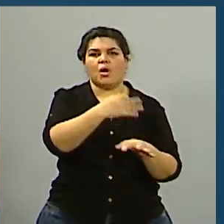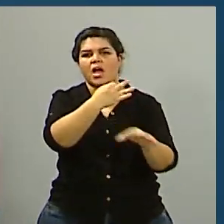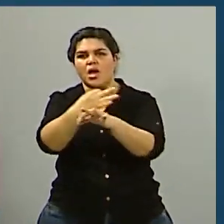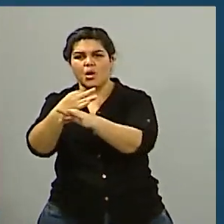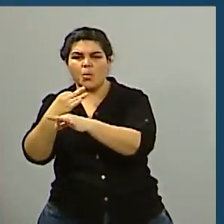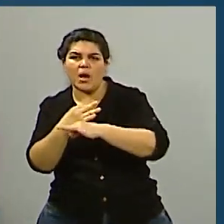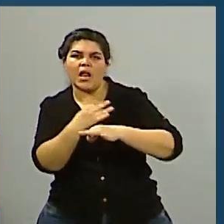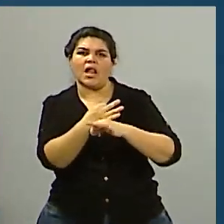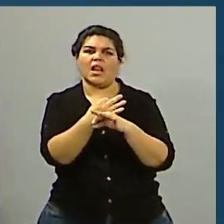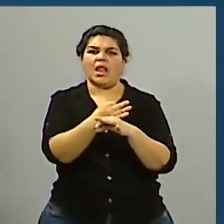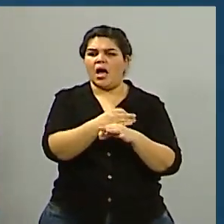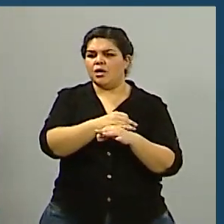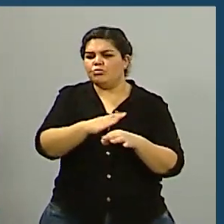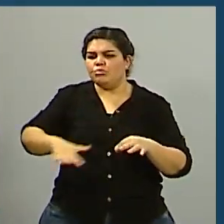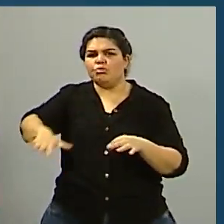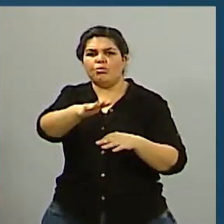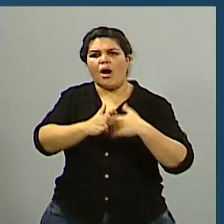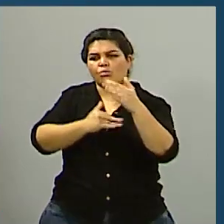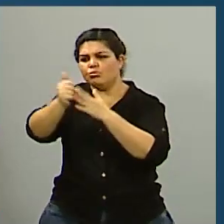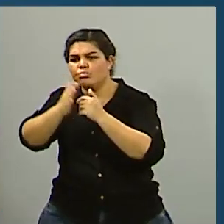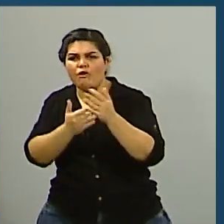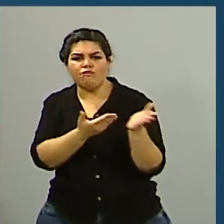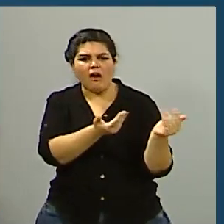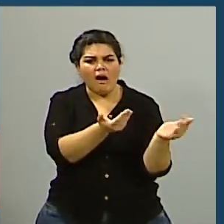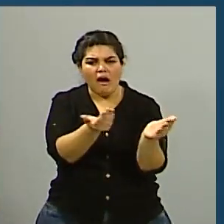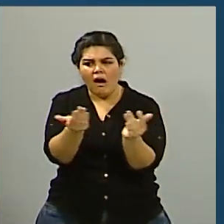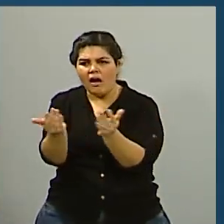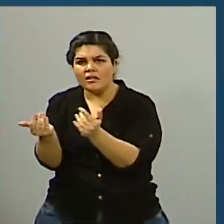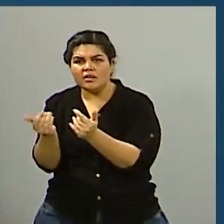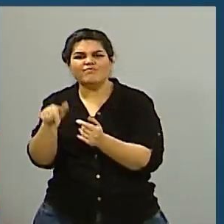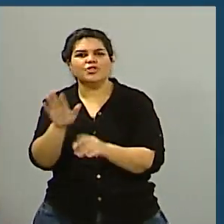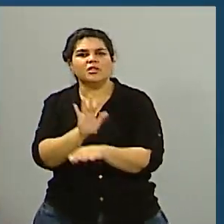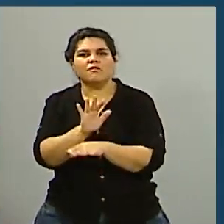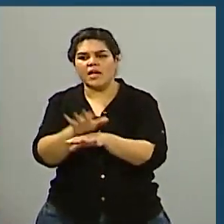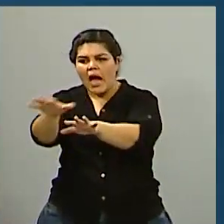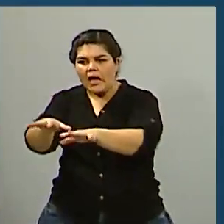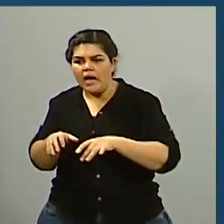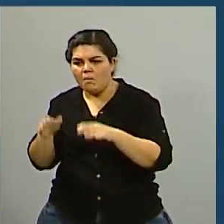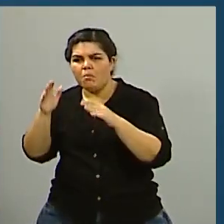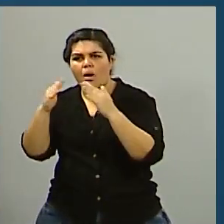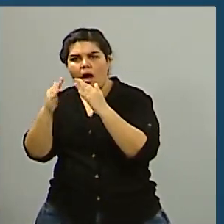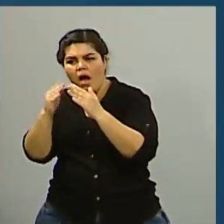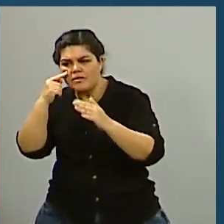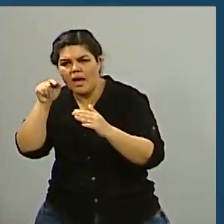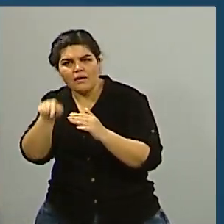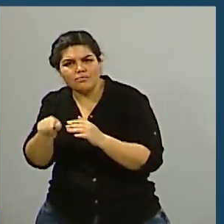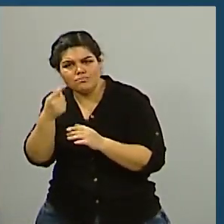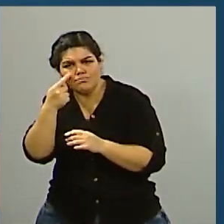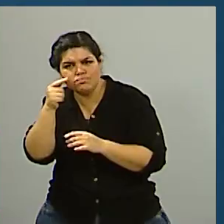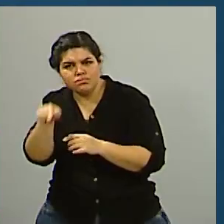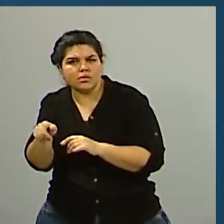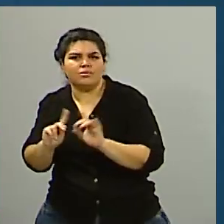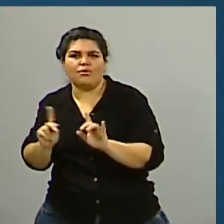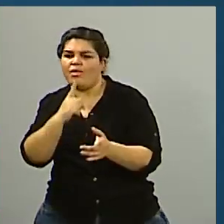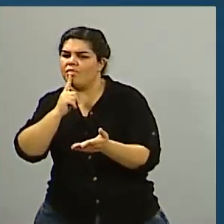retire del campo hacia la ciudad. Bueno, como te decía recién, ese éxodo va impactando también en la disponibilidad de mano de obra. O sea que hay